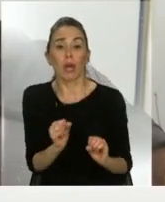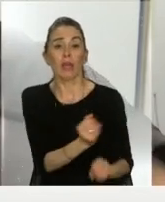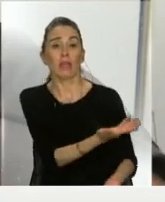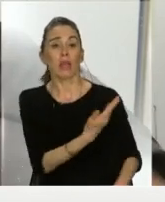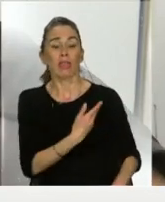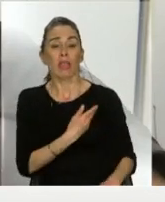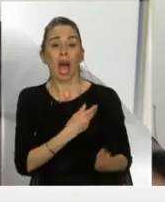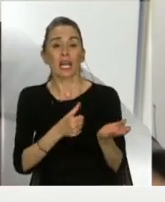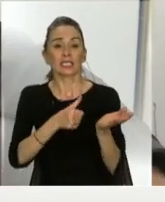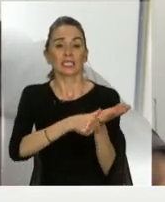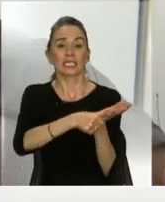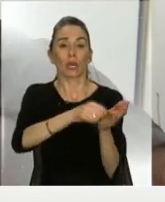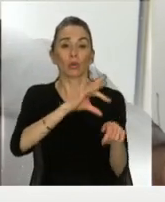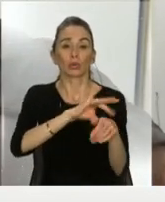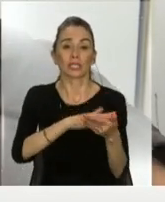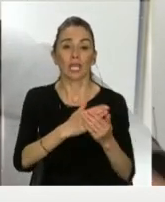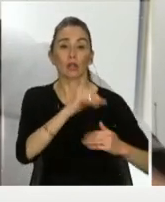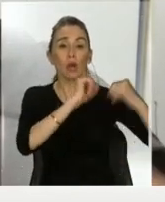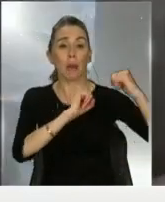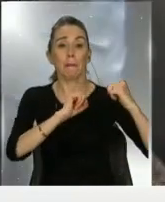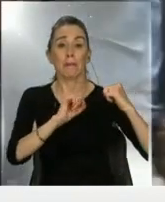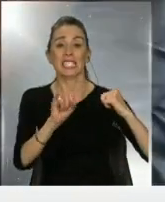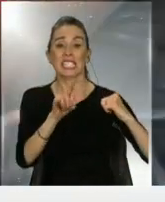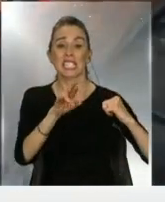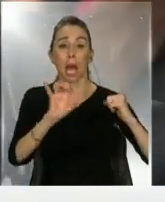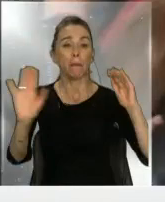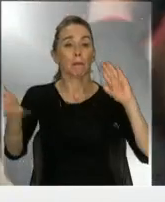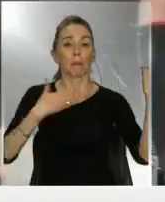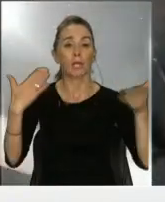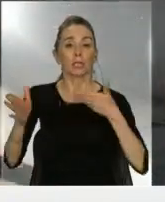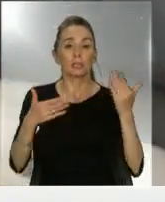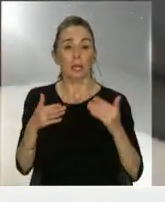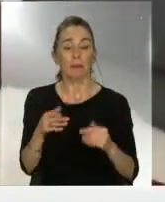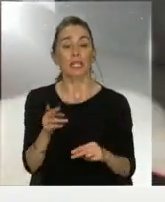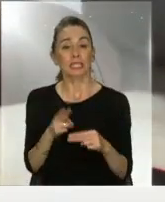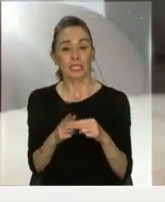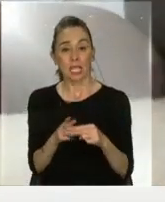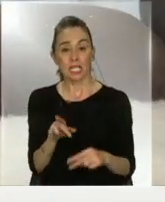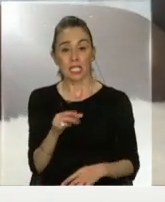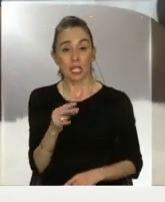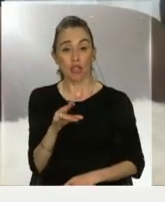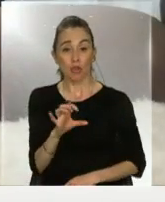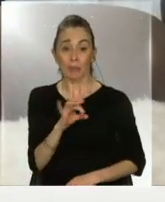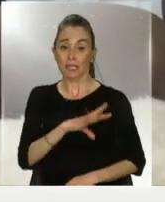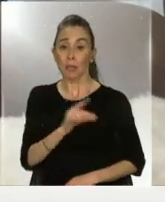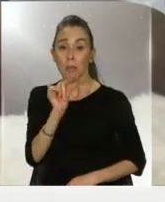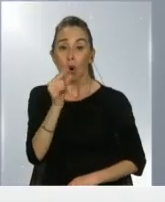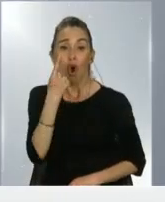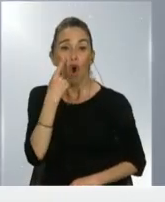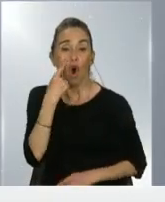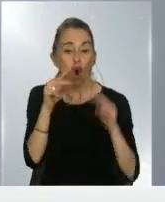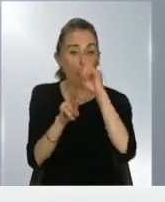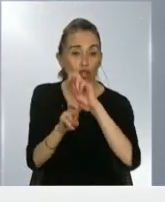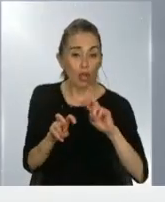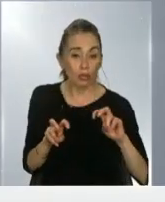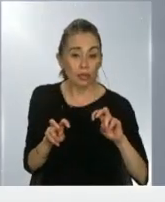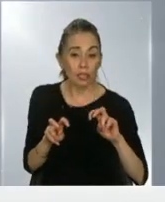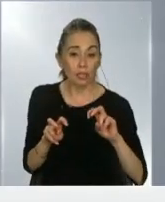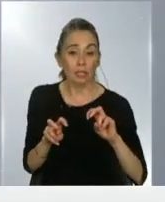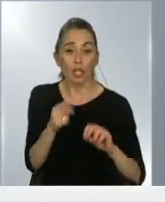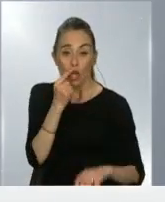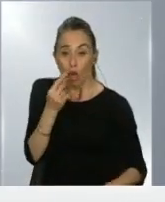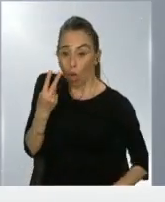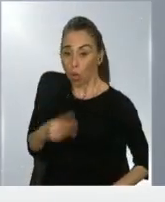seguro de salud, por ejemplo, porque las empresas no nos permiten. Es que se trata de un síndrome poco conocido, y así lo admite también